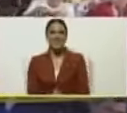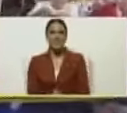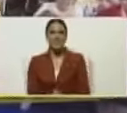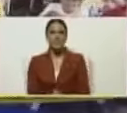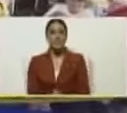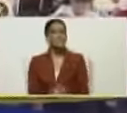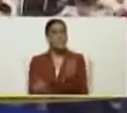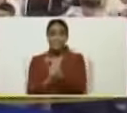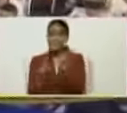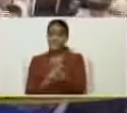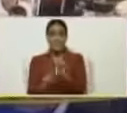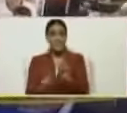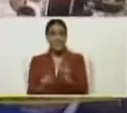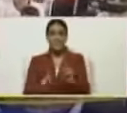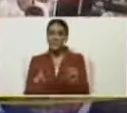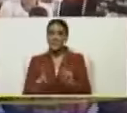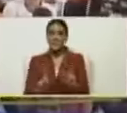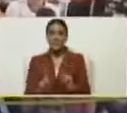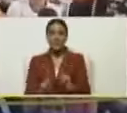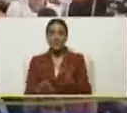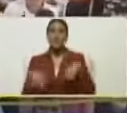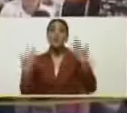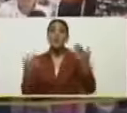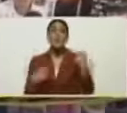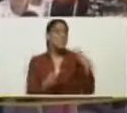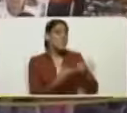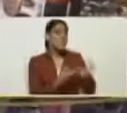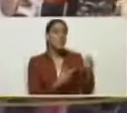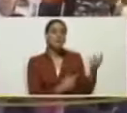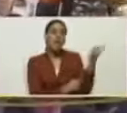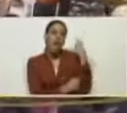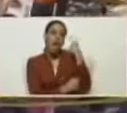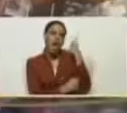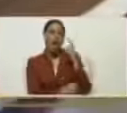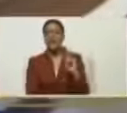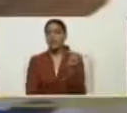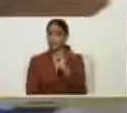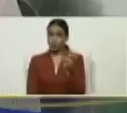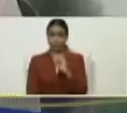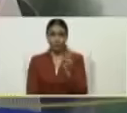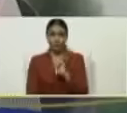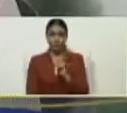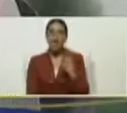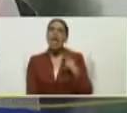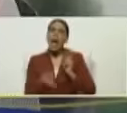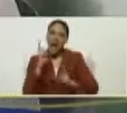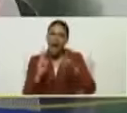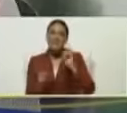No, me regaña Cilia, a veces me provoca